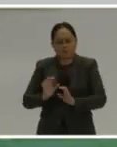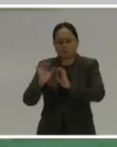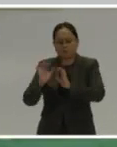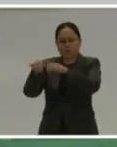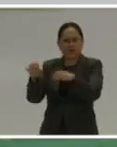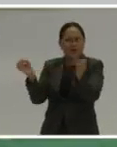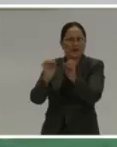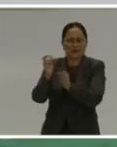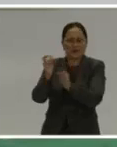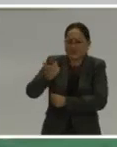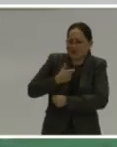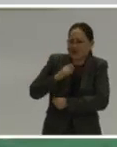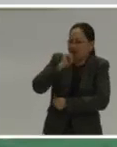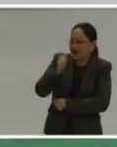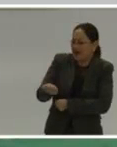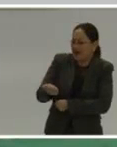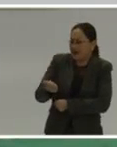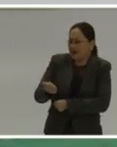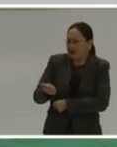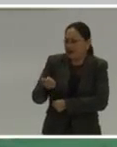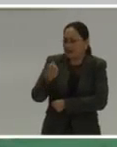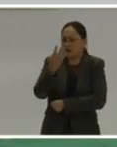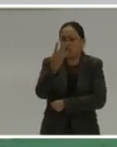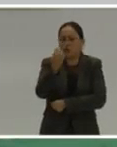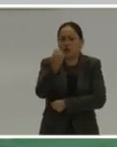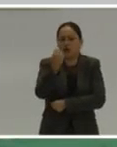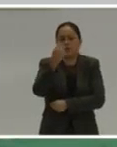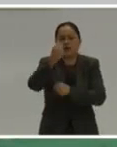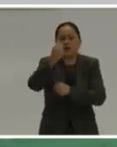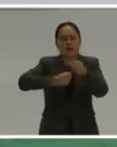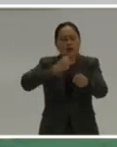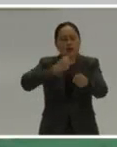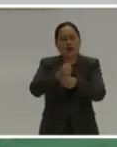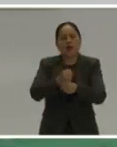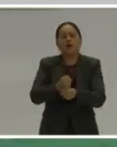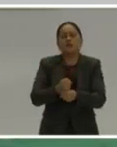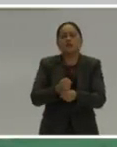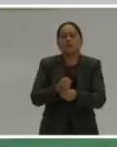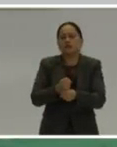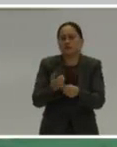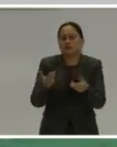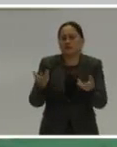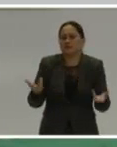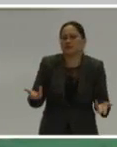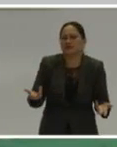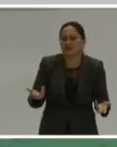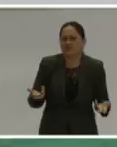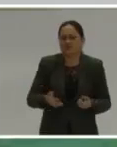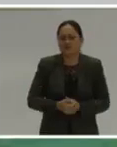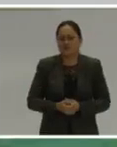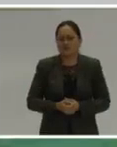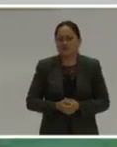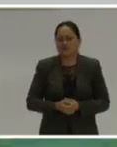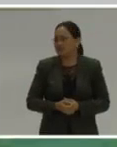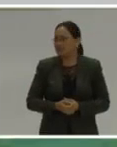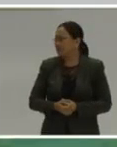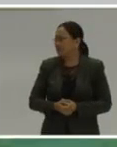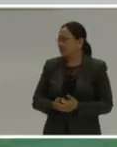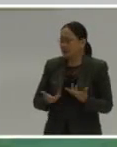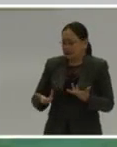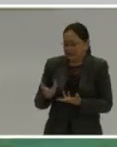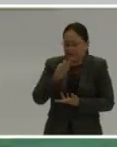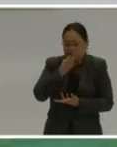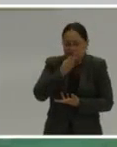9 años, hermana, hemos estado, 9 años. ¿Y por qué hemos perdido? Nos dijo con lágrimas en los